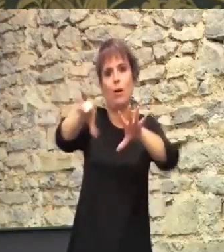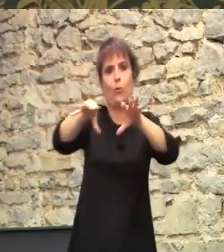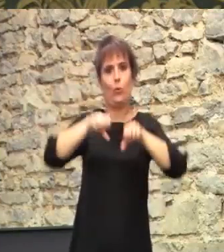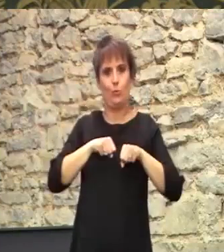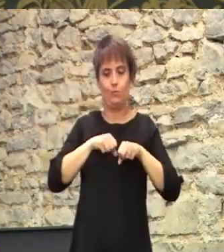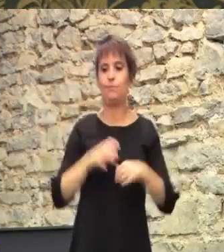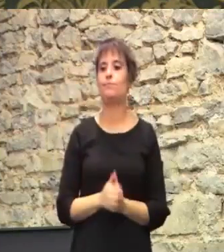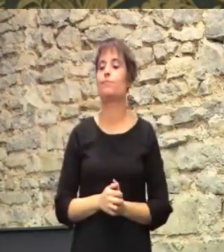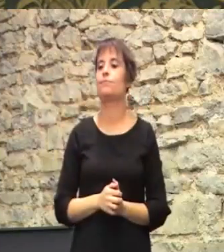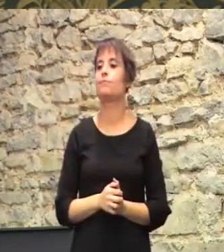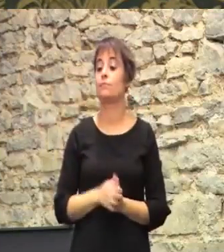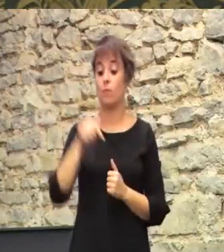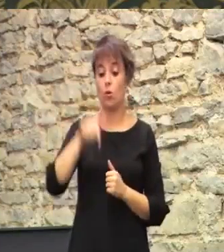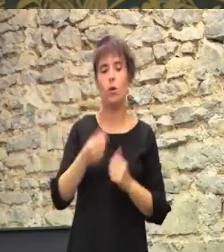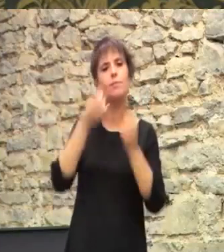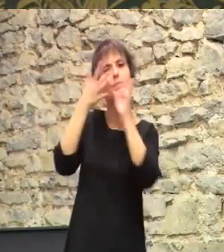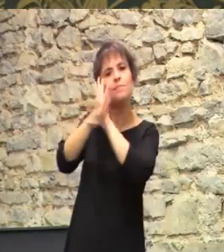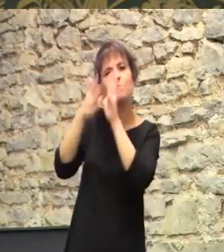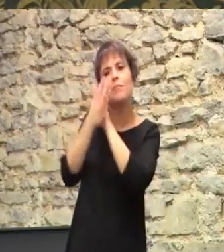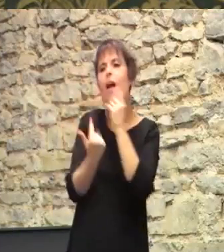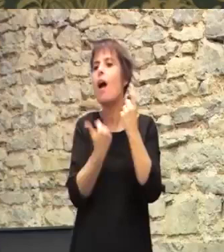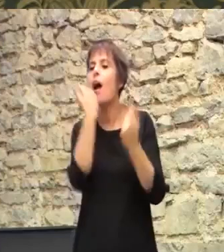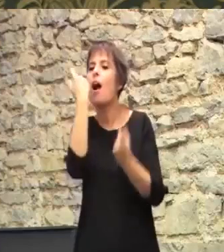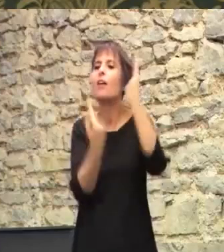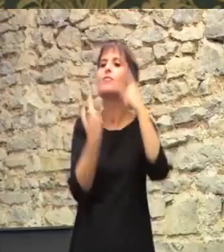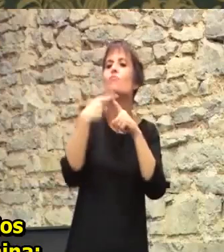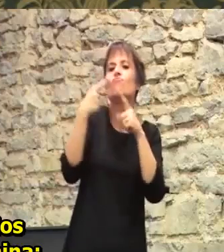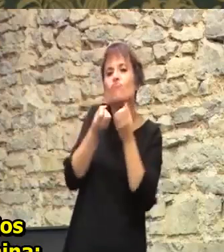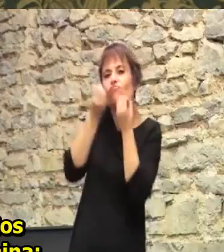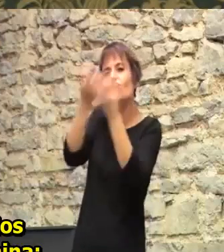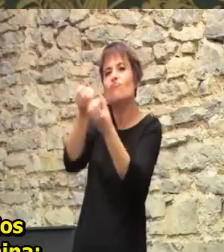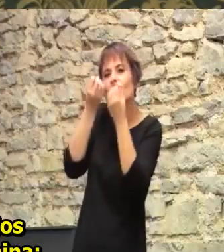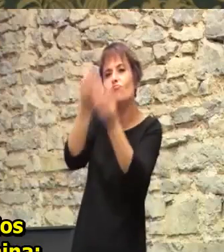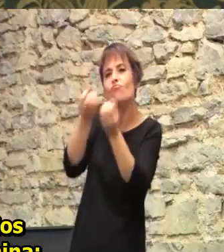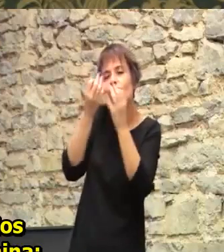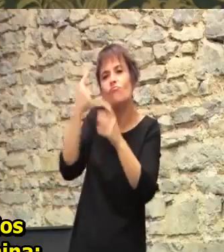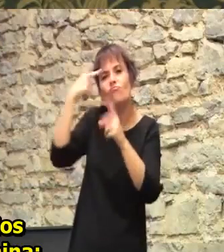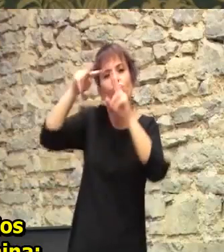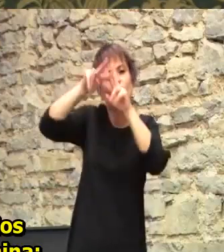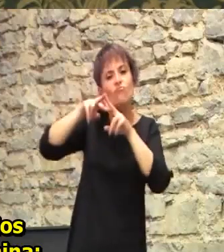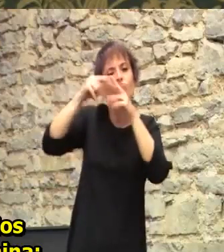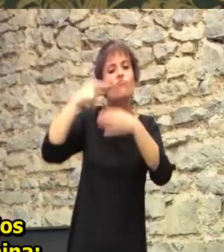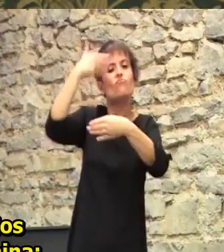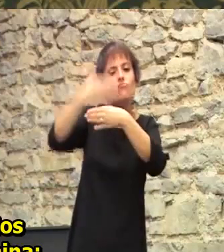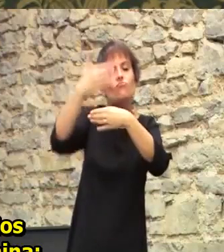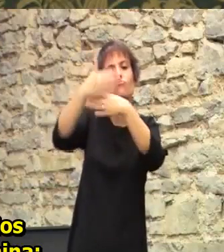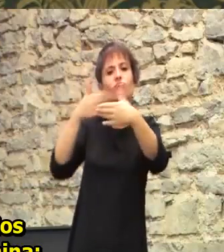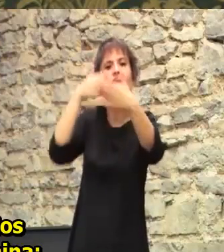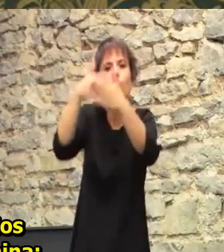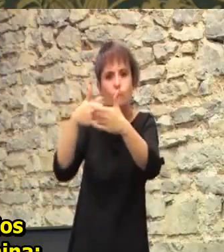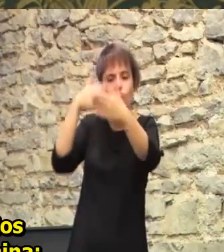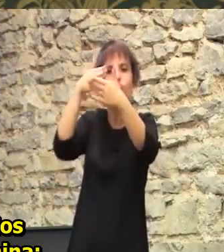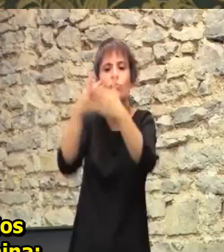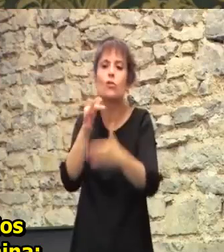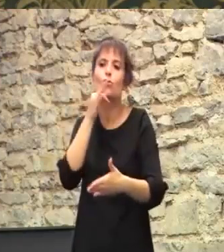en esta ocasión va a exponer algunos puntos que resultan cruciales para desentrañar muchos de los obstáculos que aún perduran en la